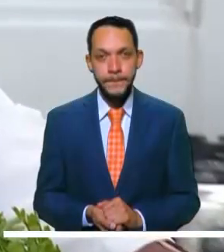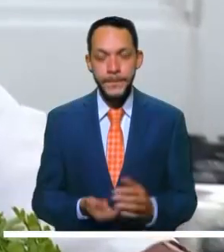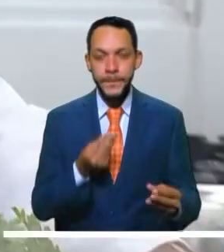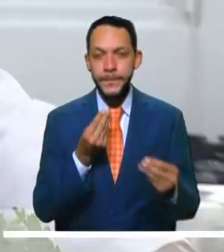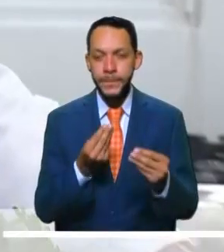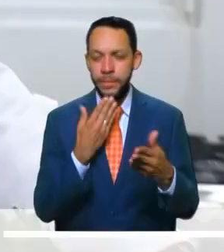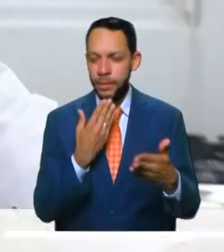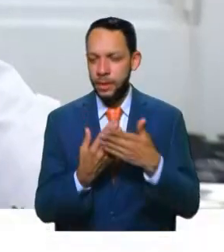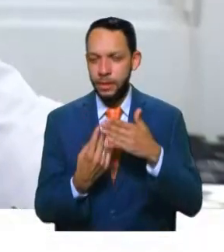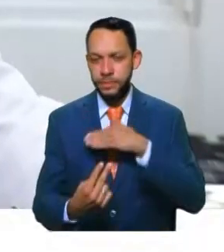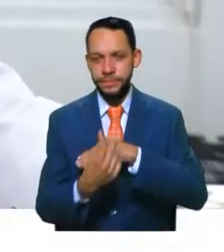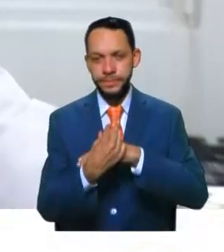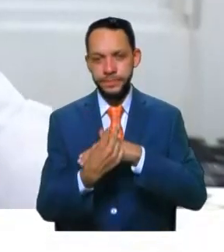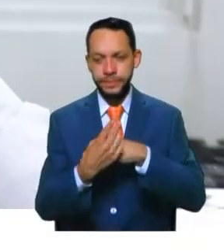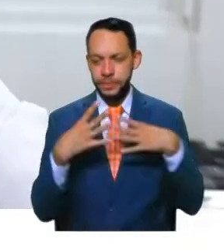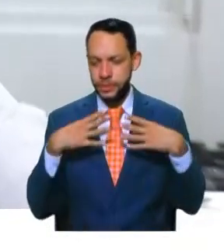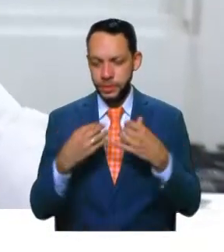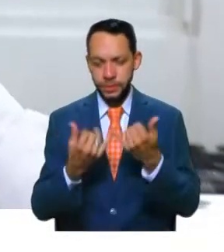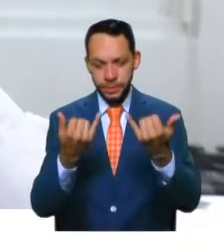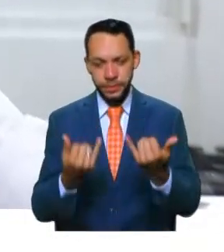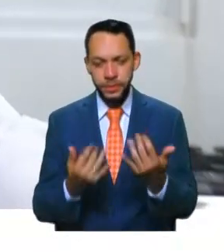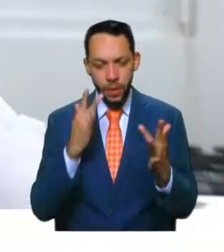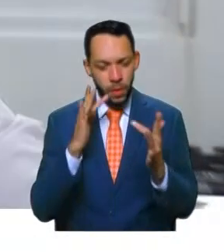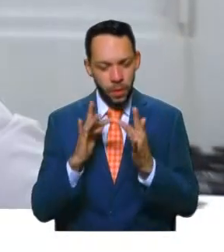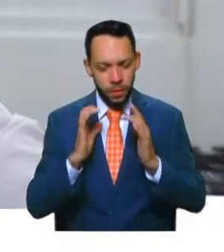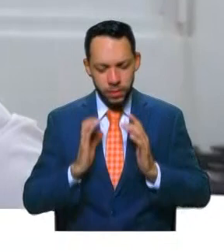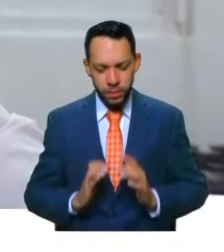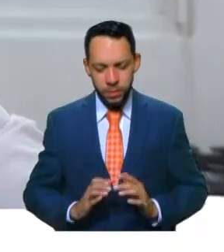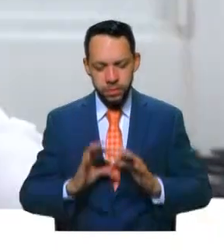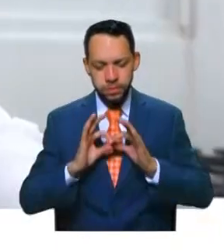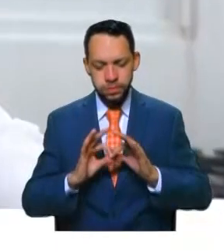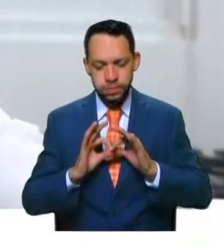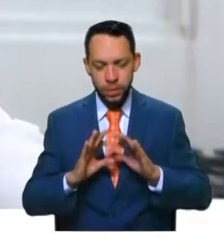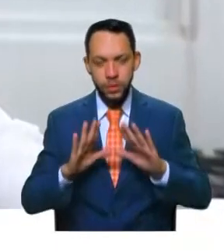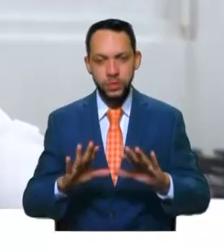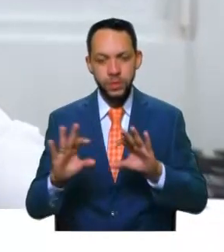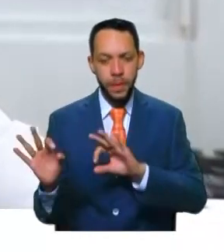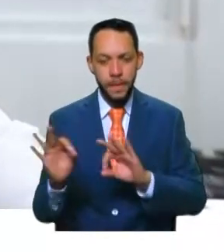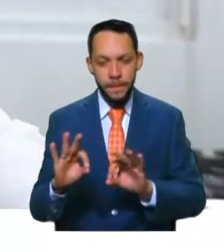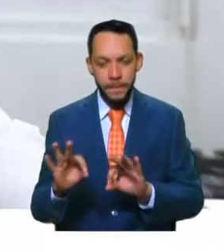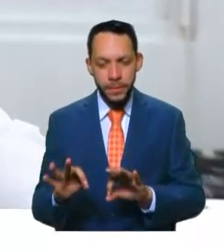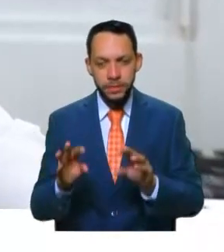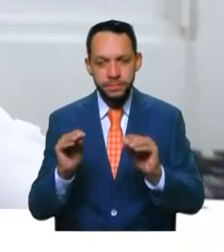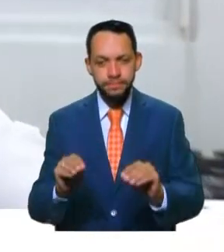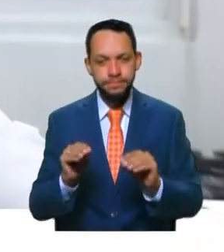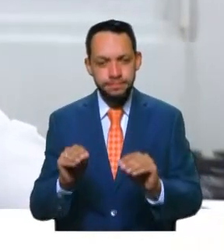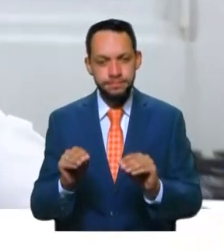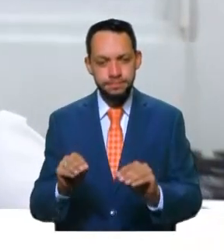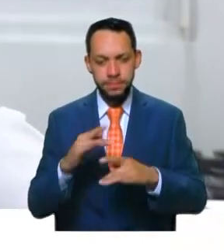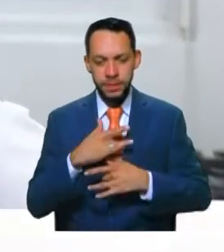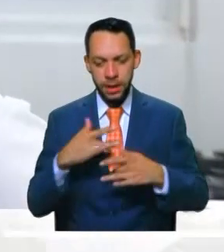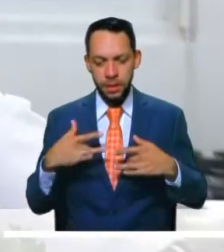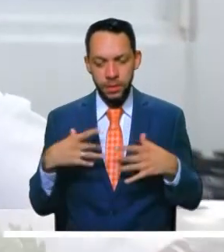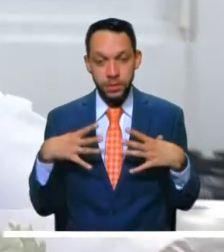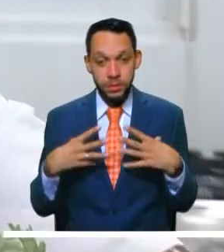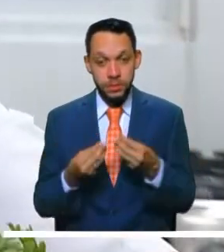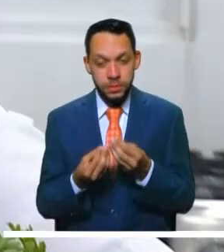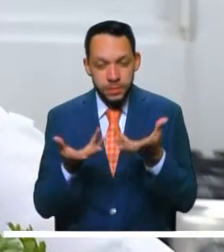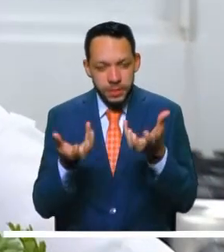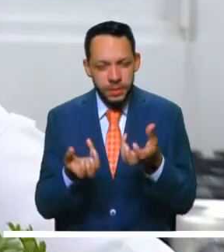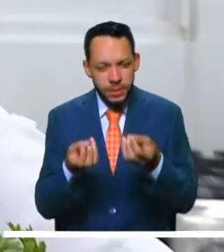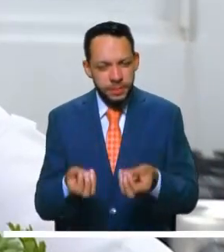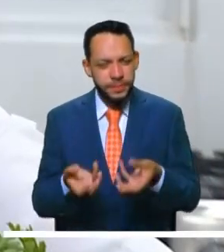estar nuevamente con nosotros en una nueva edición de Conexión Vital, un programa de prevención y educación en salud. Queremos que todos ustedes se